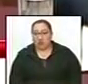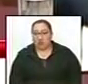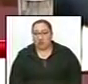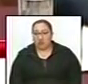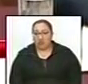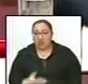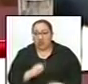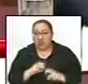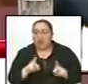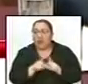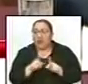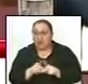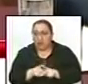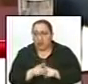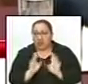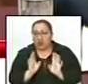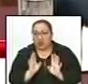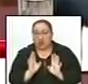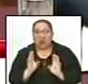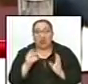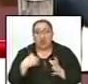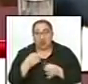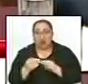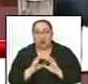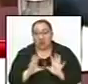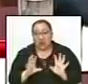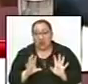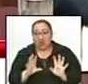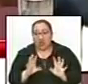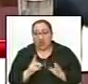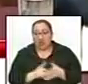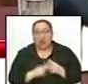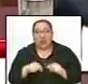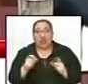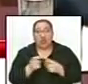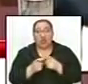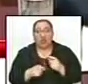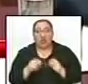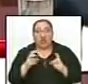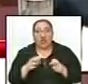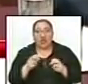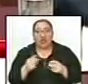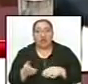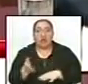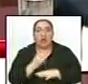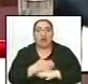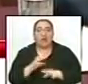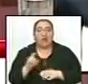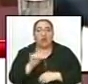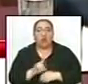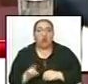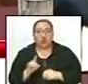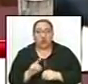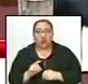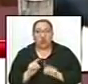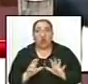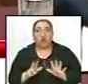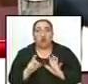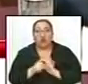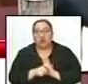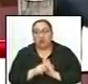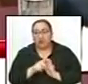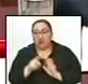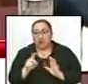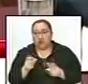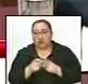Y quiero aclararles también... A ver, quiero aclararles de que el congresista Galarreta ha hecho uso de 8 minutos y